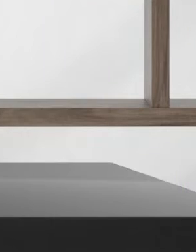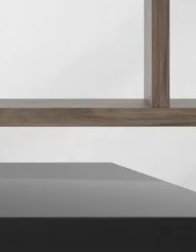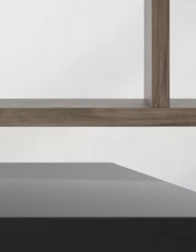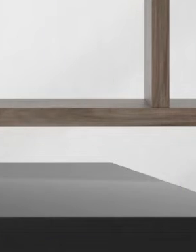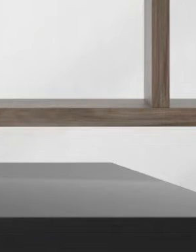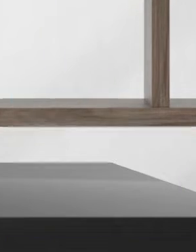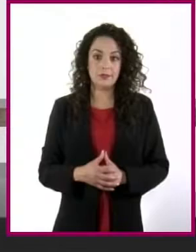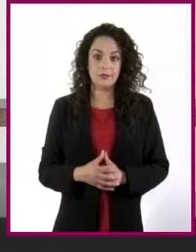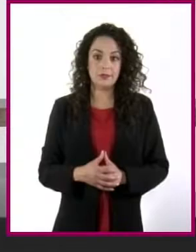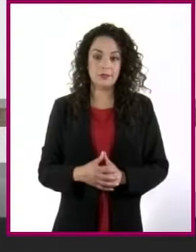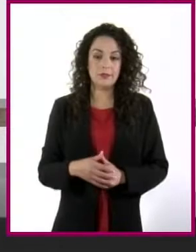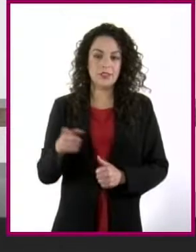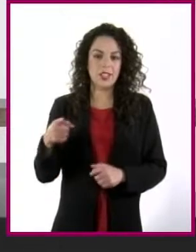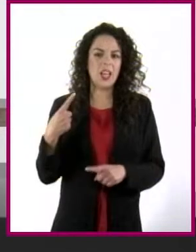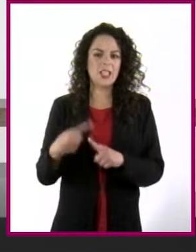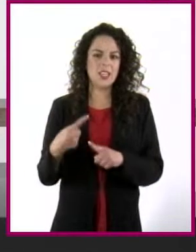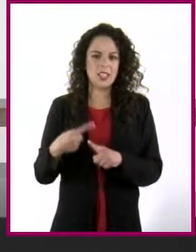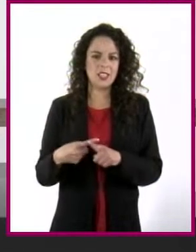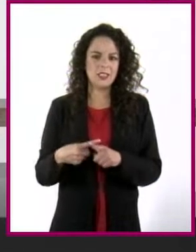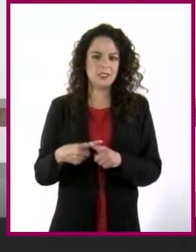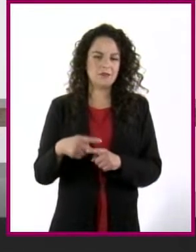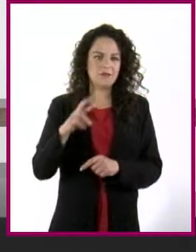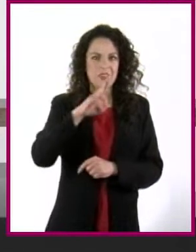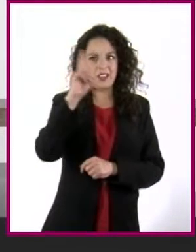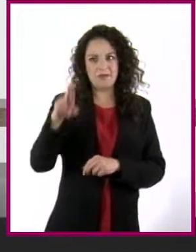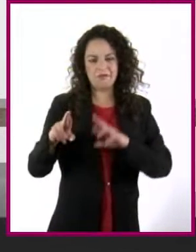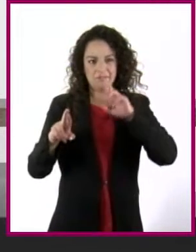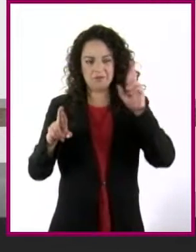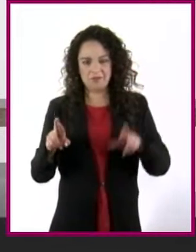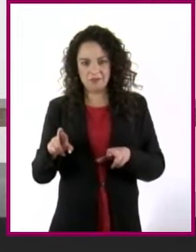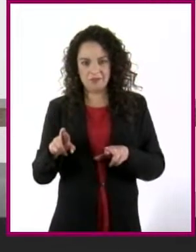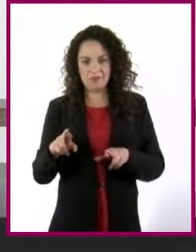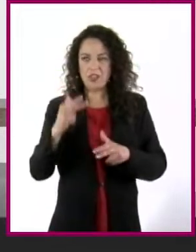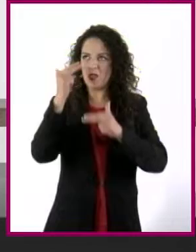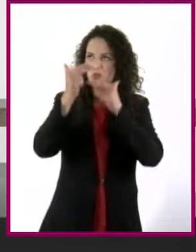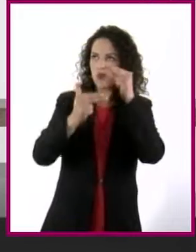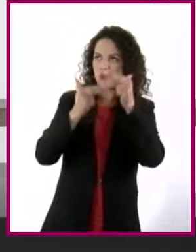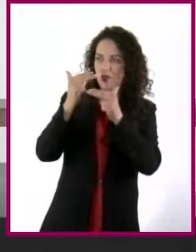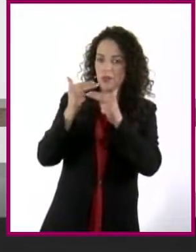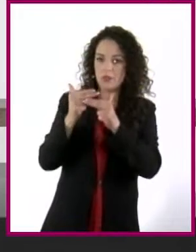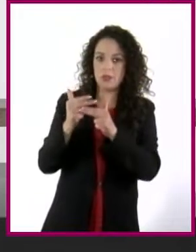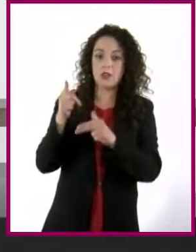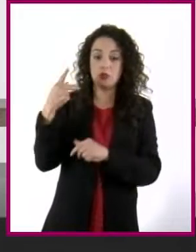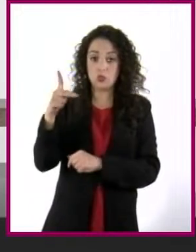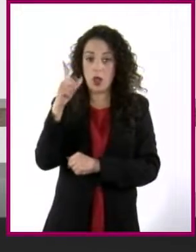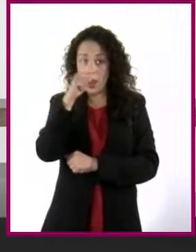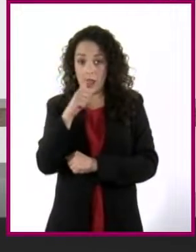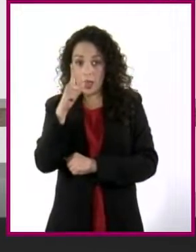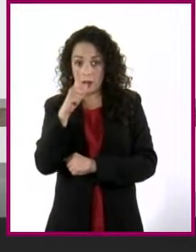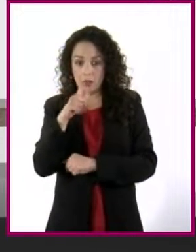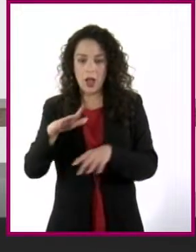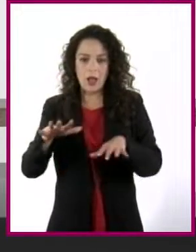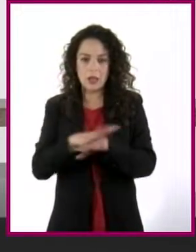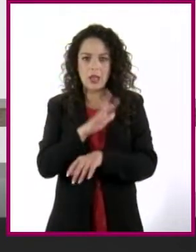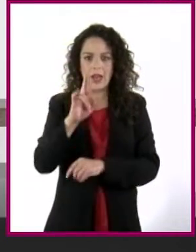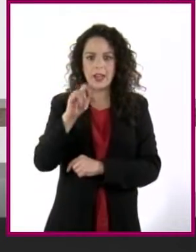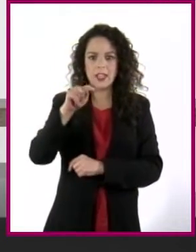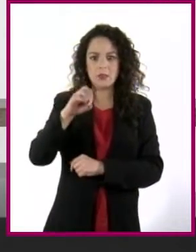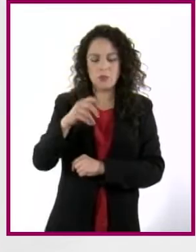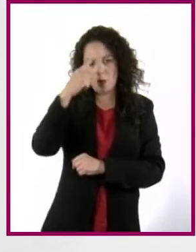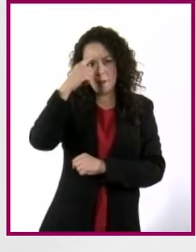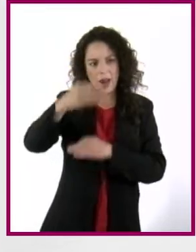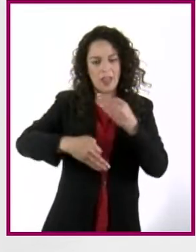Ellos son el relámpago y la niebla. Desde las tierras mayas incorporaron su lengua nativa a un ritmo universal, el pop y